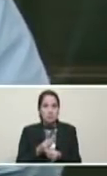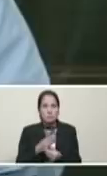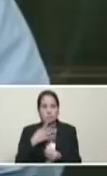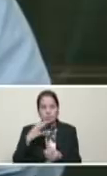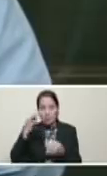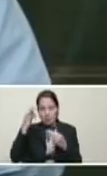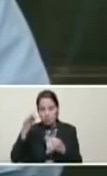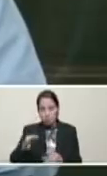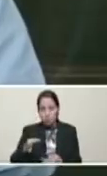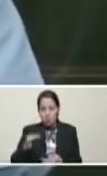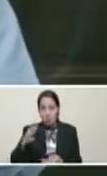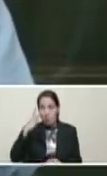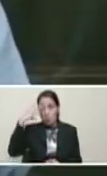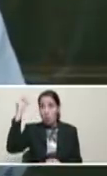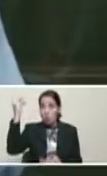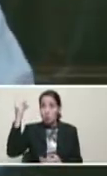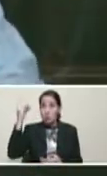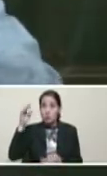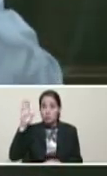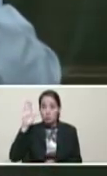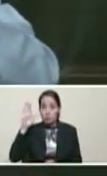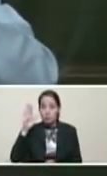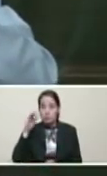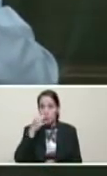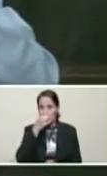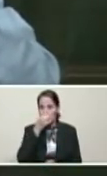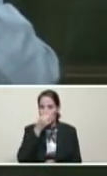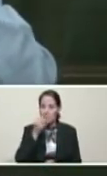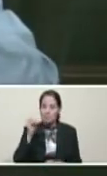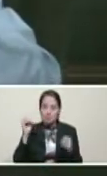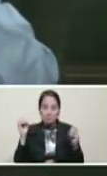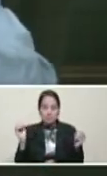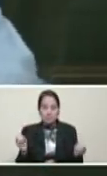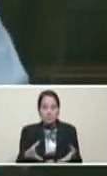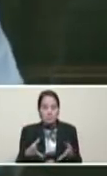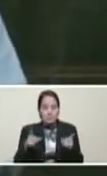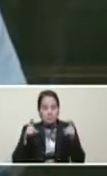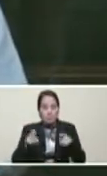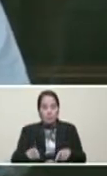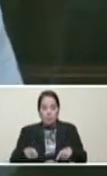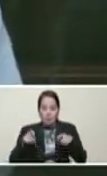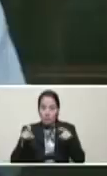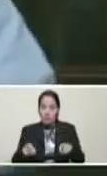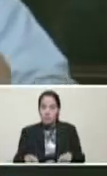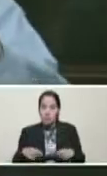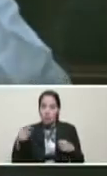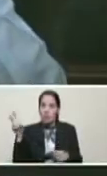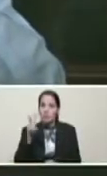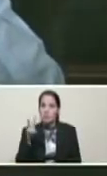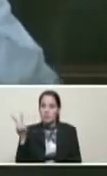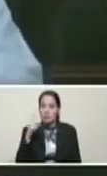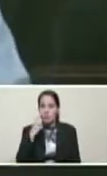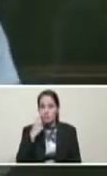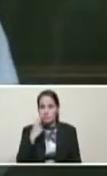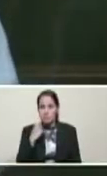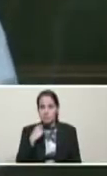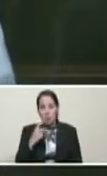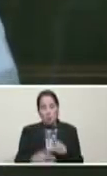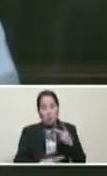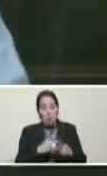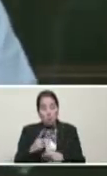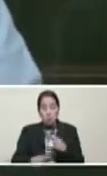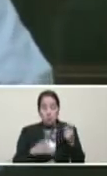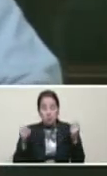será por nuestro dios el milagro agrícola de venezuela el milagro productivo